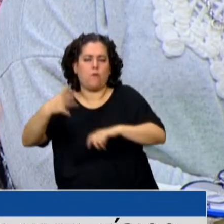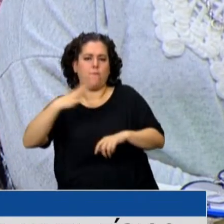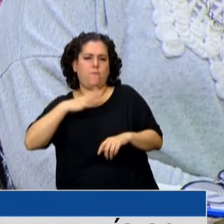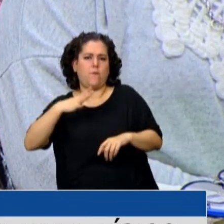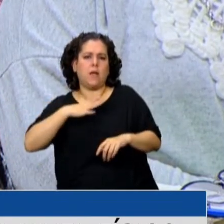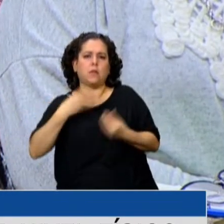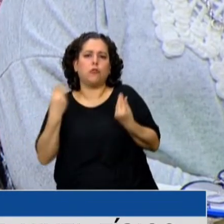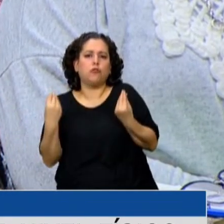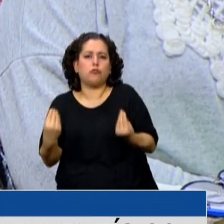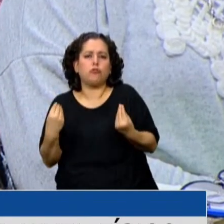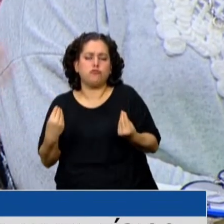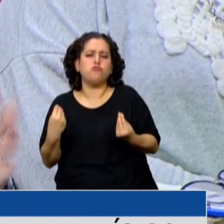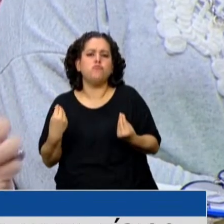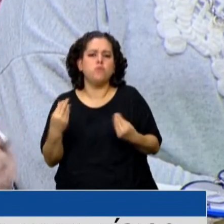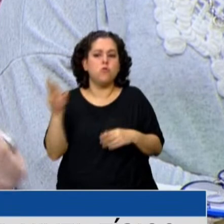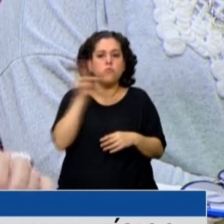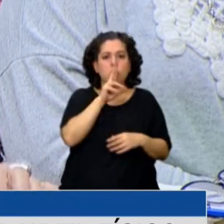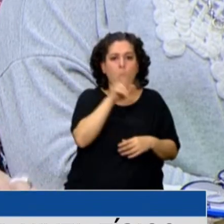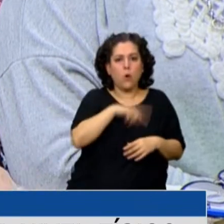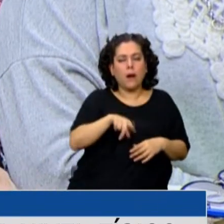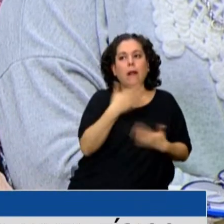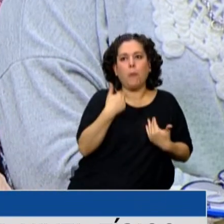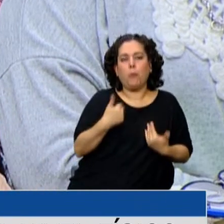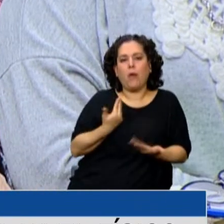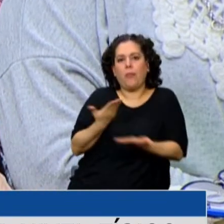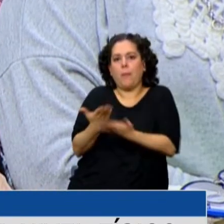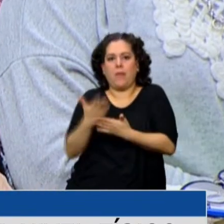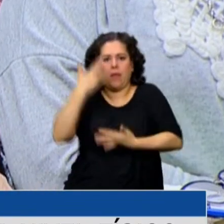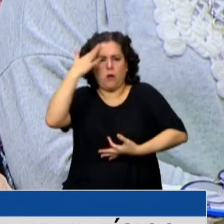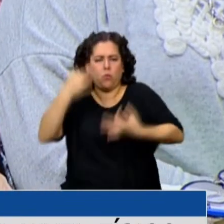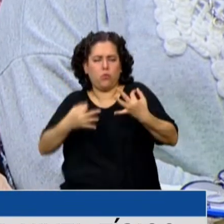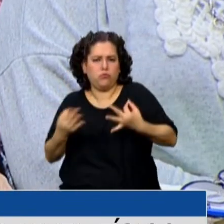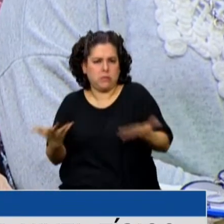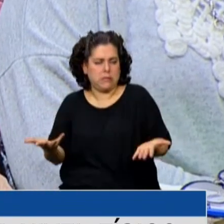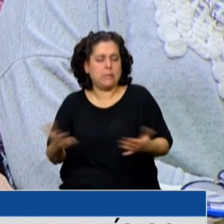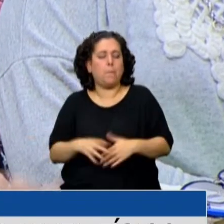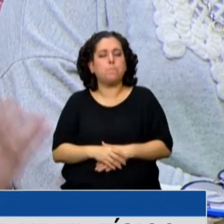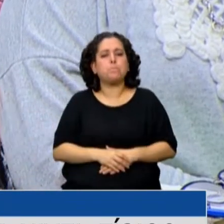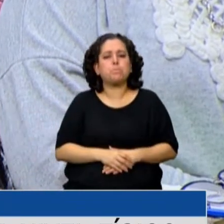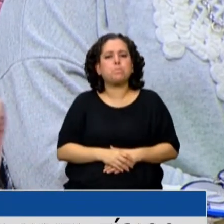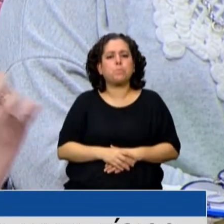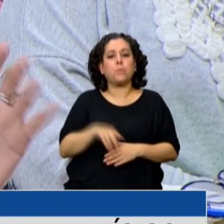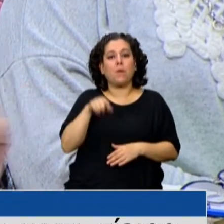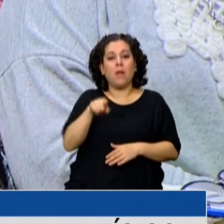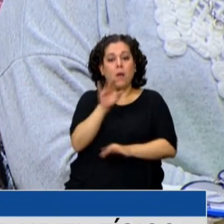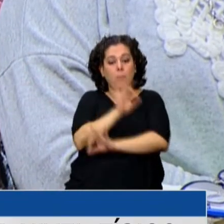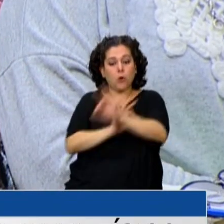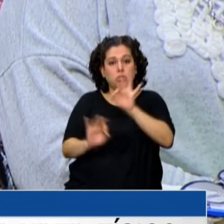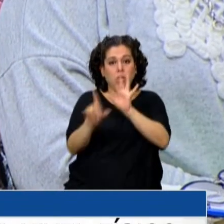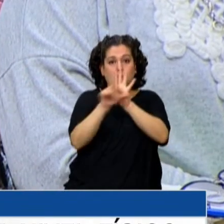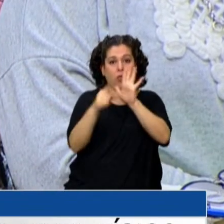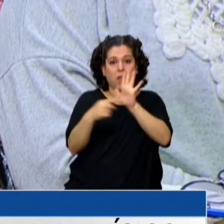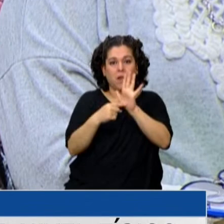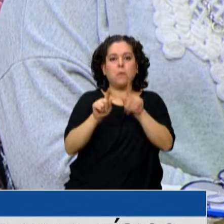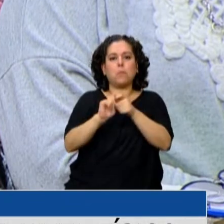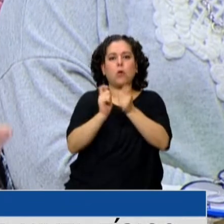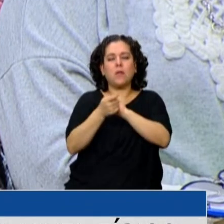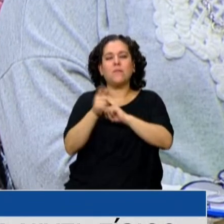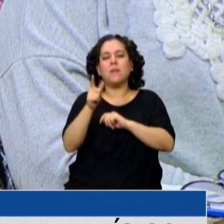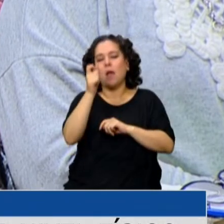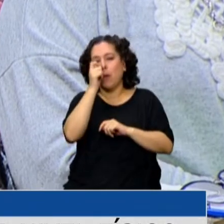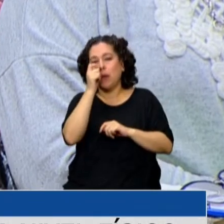desde donde se puedan generar las políticas públicas. Este proyecto modifica la Ley